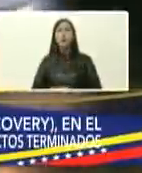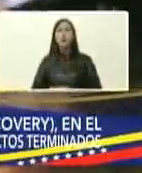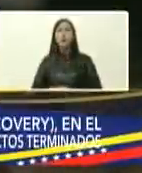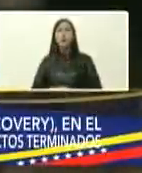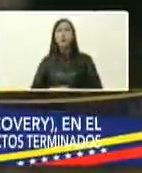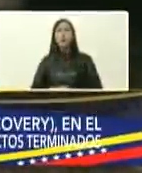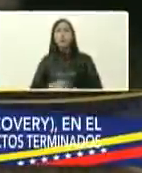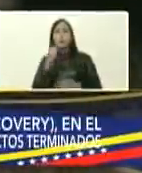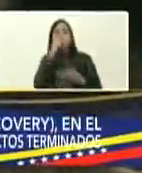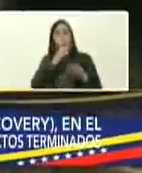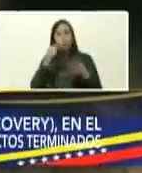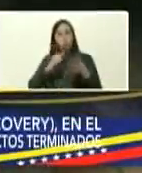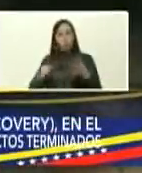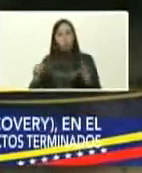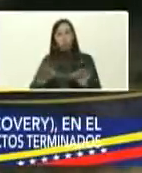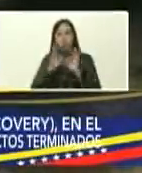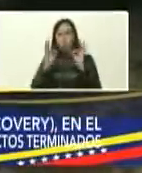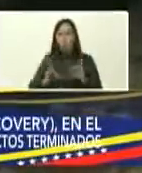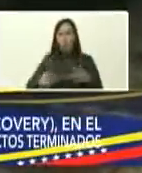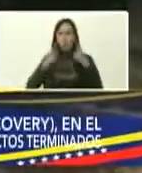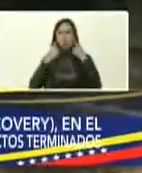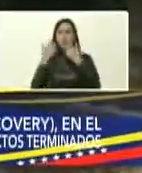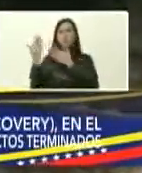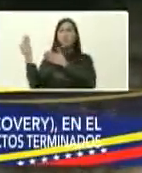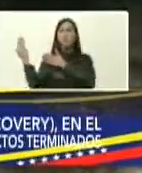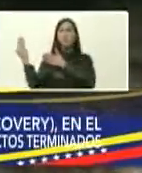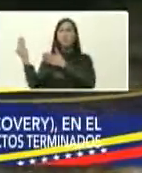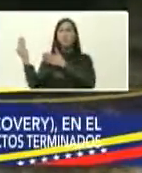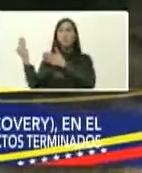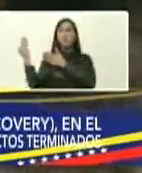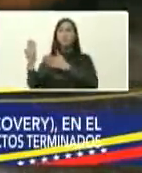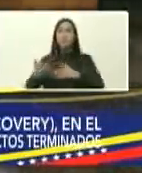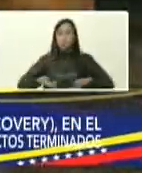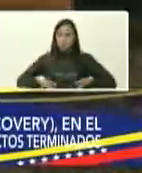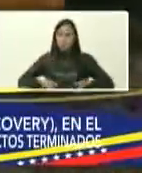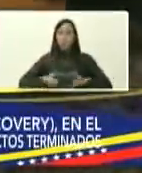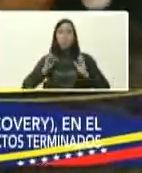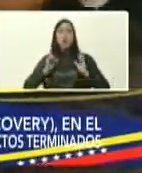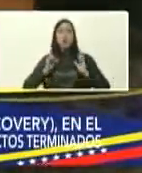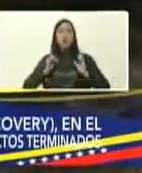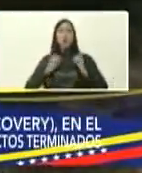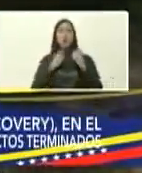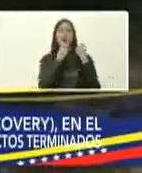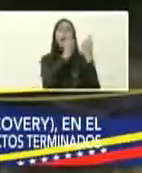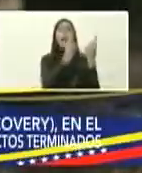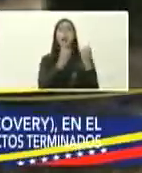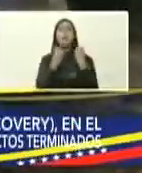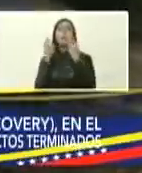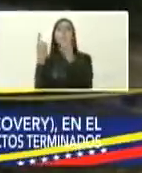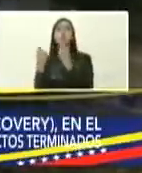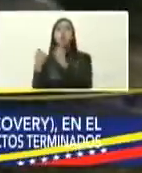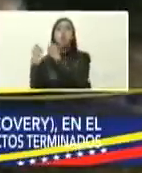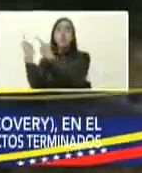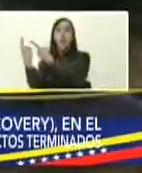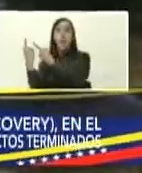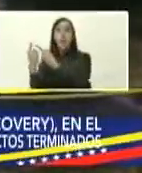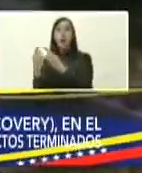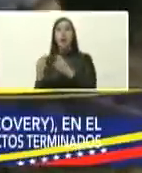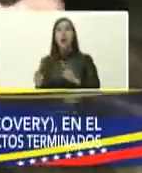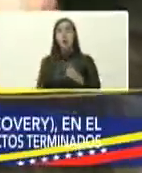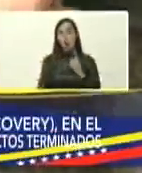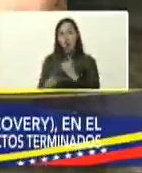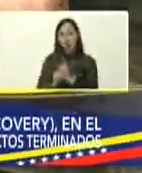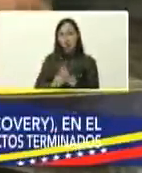producto en otros niveles, de tal manera que nos da la posibilidad de exportar y de competir en los